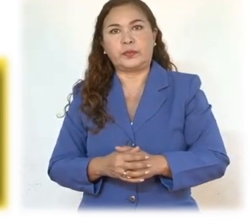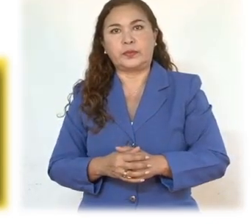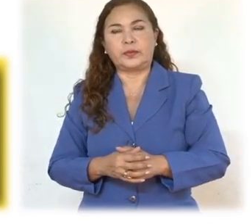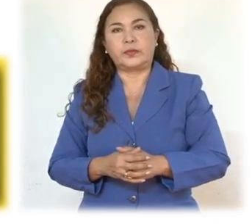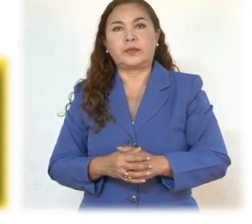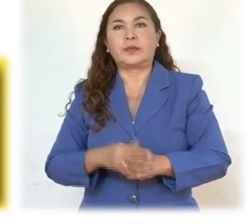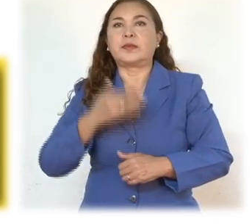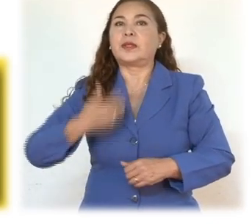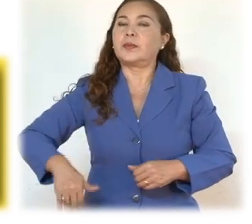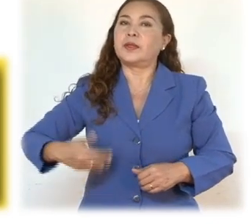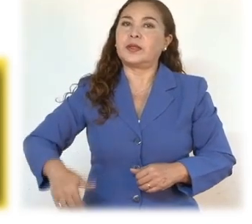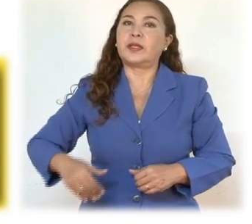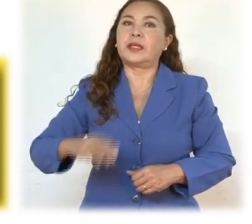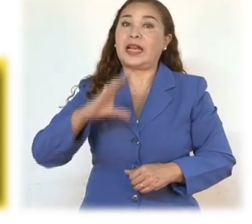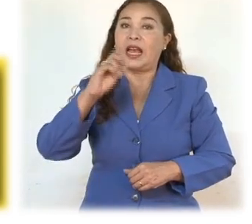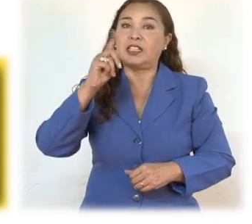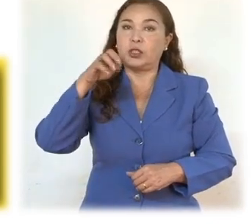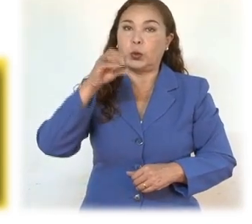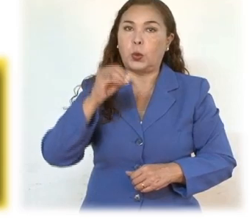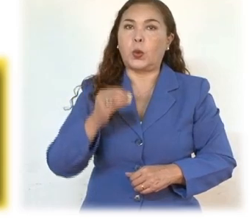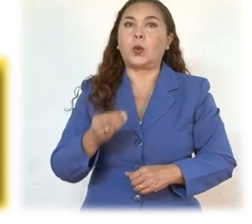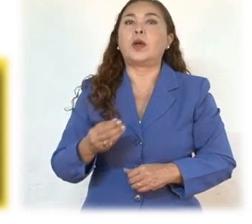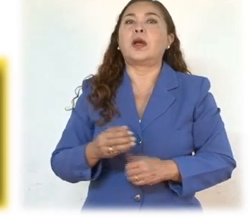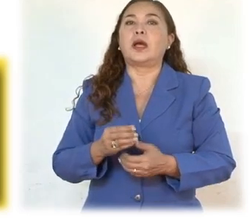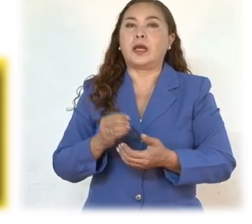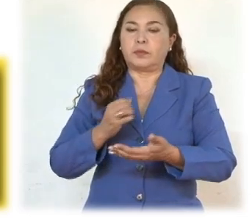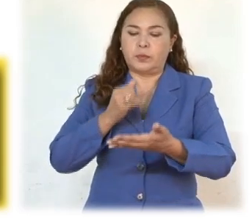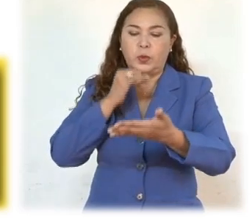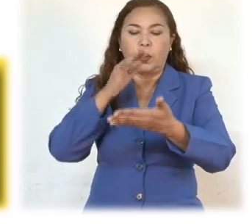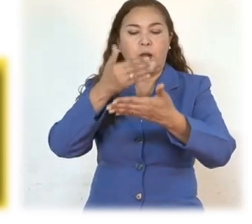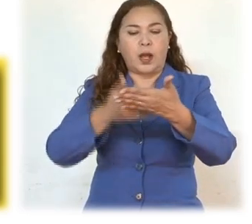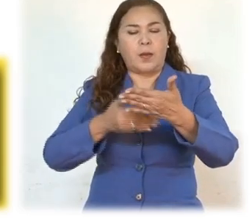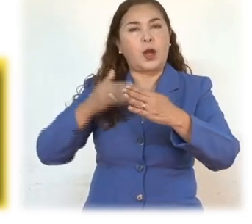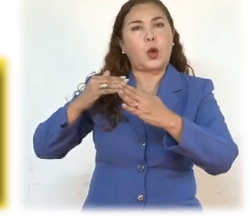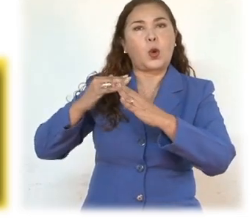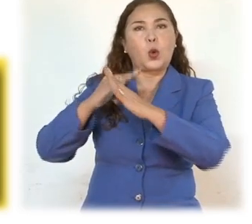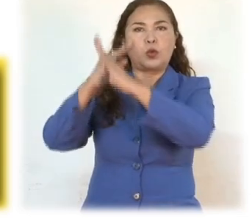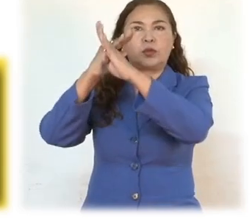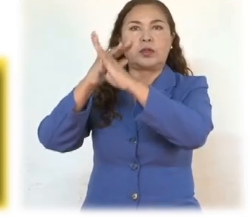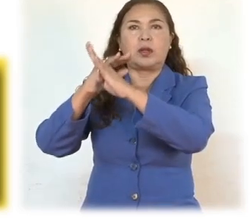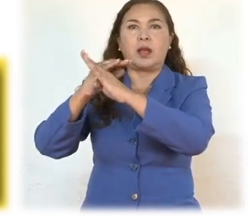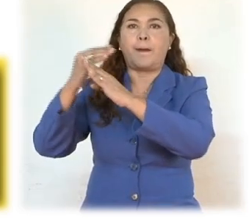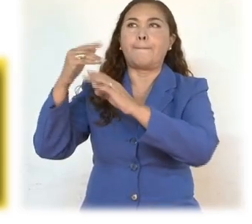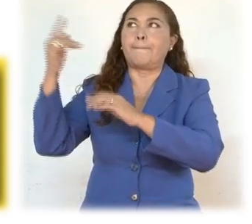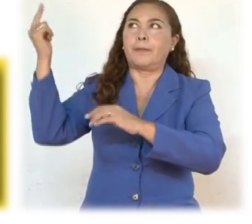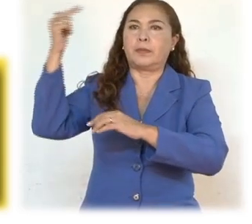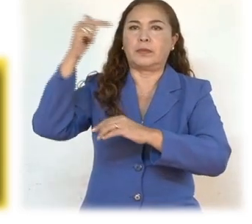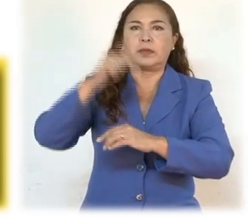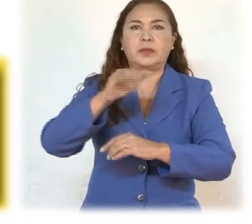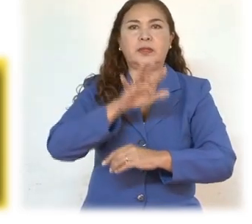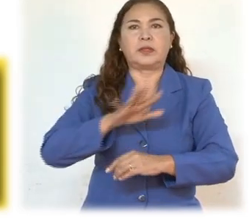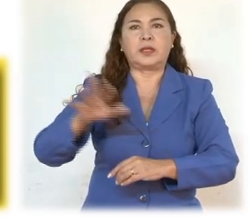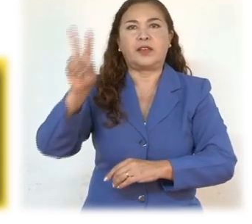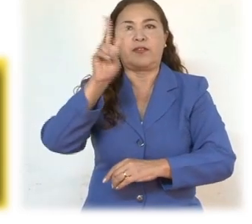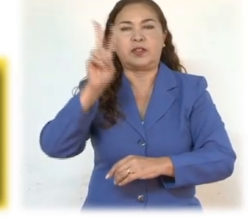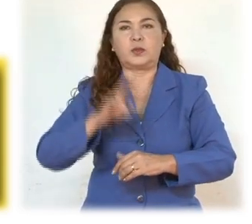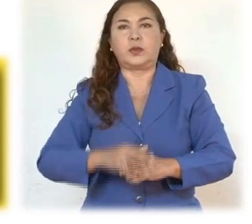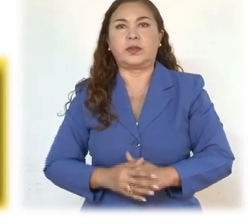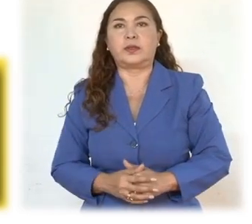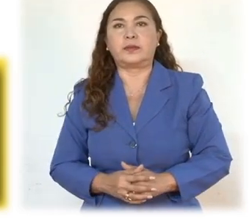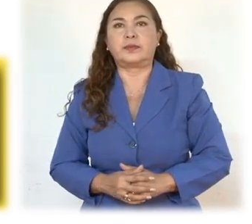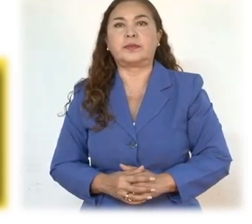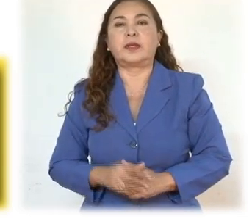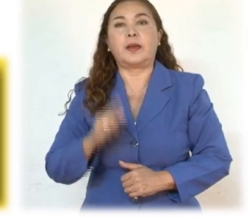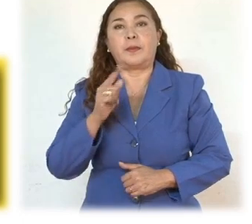1824 el presidente Cipriano Castro emite la proclama contra el bloqueo extranjero a las costas